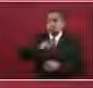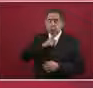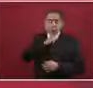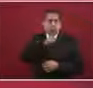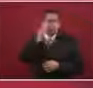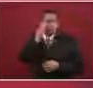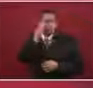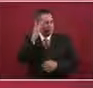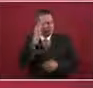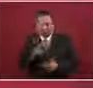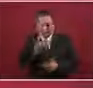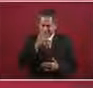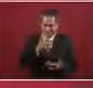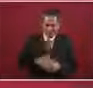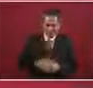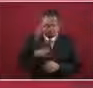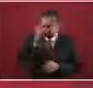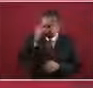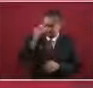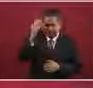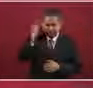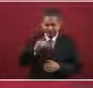Es hasta penoso recordarlo,